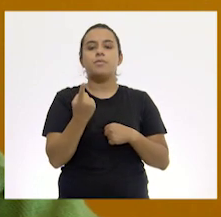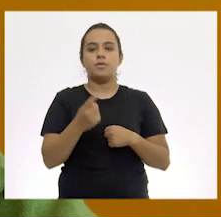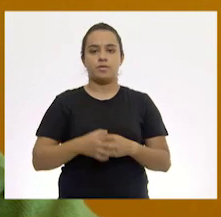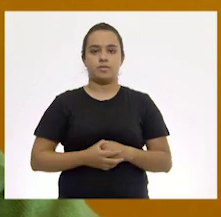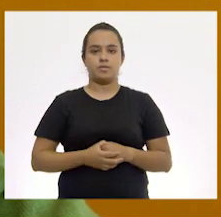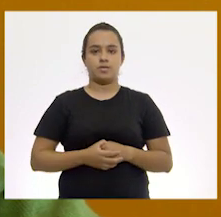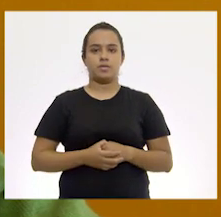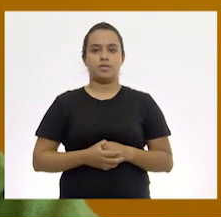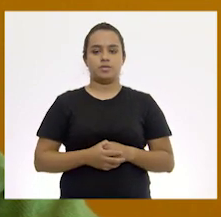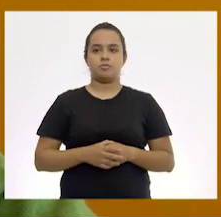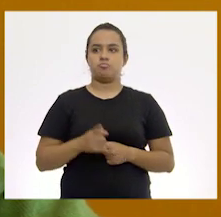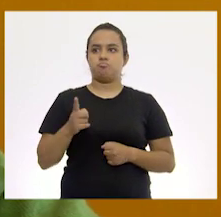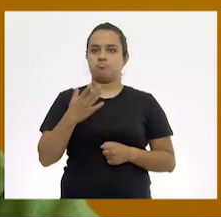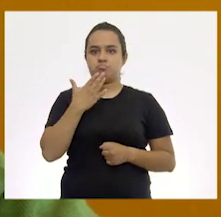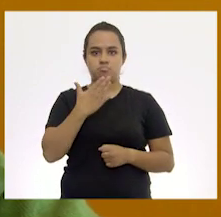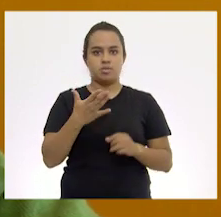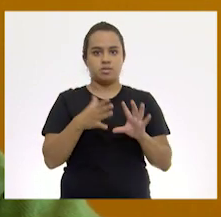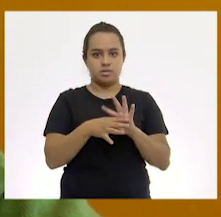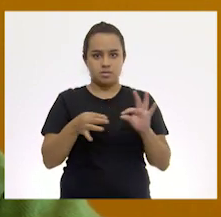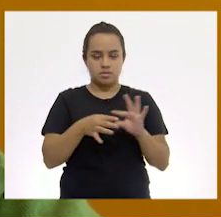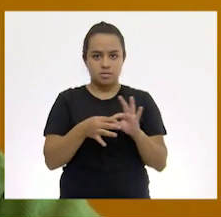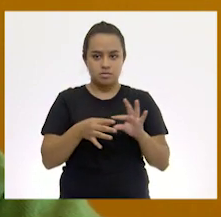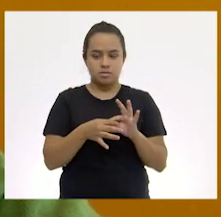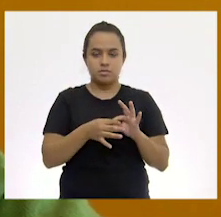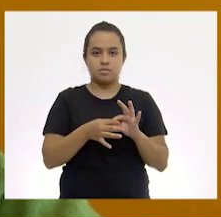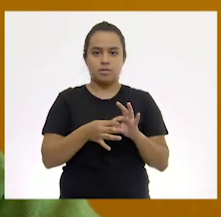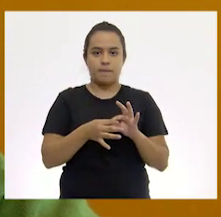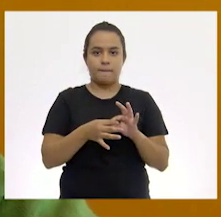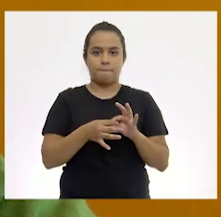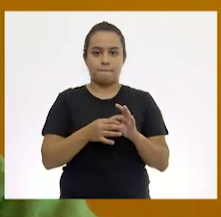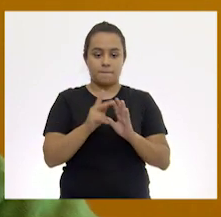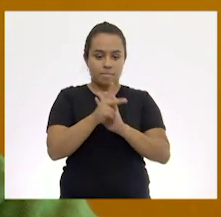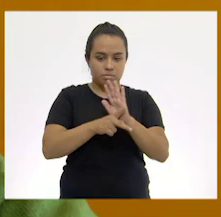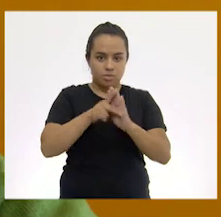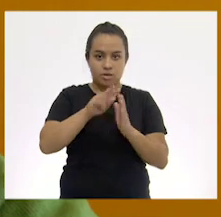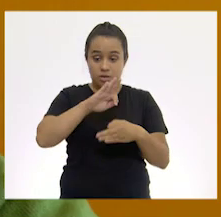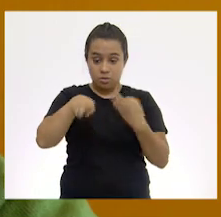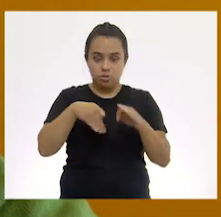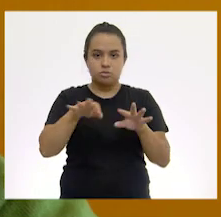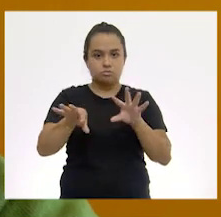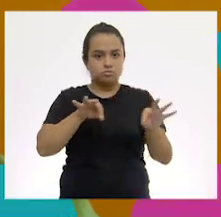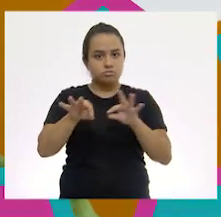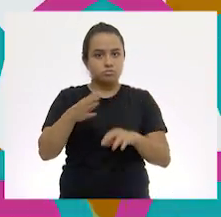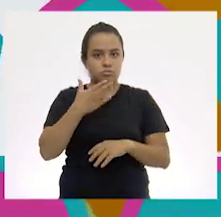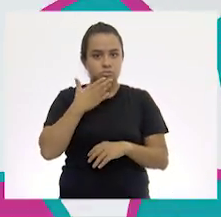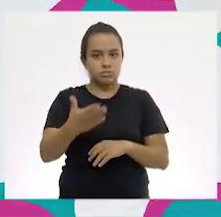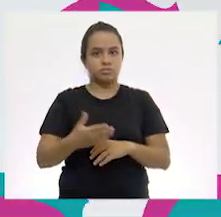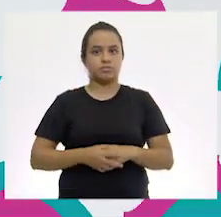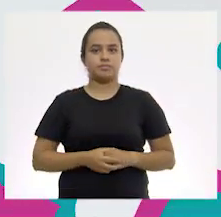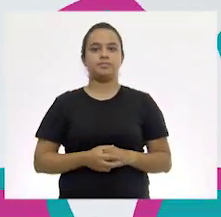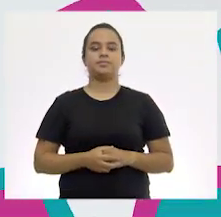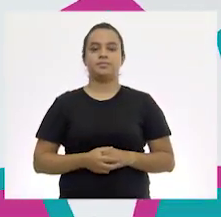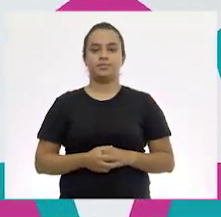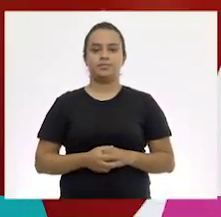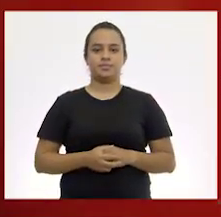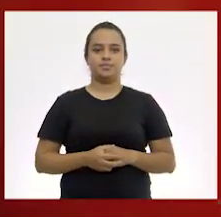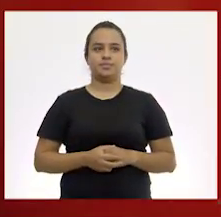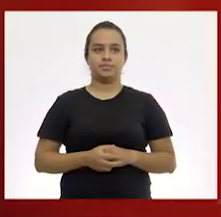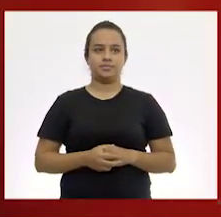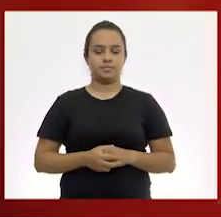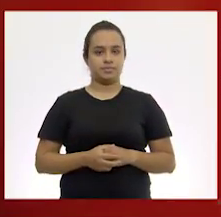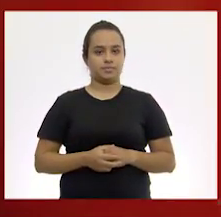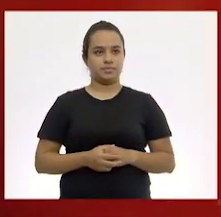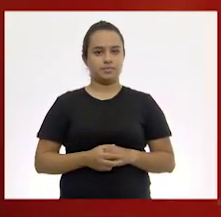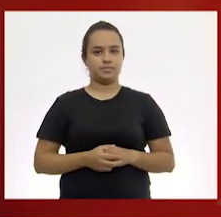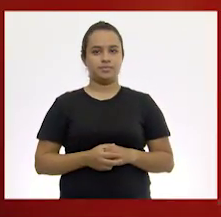está muy bien explicado, escoge muy bien todos los videos y está muy bien. En